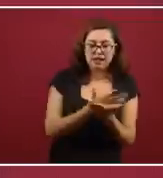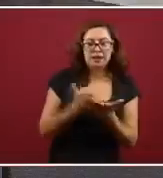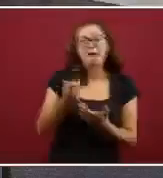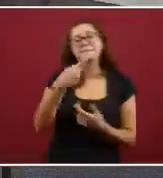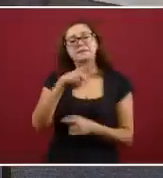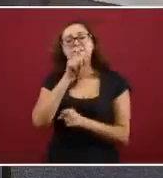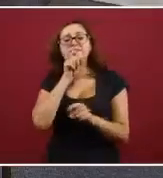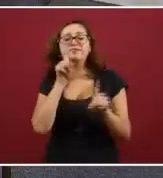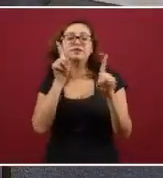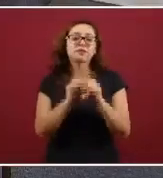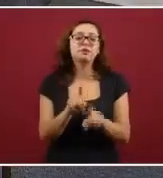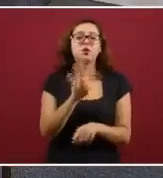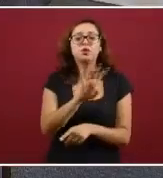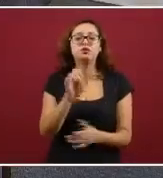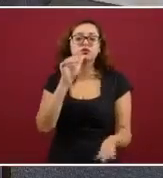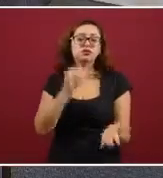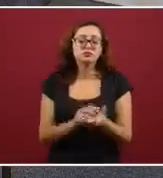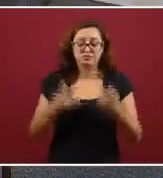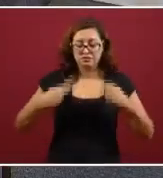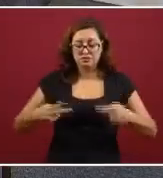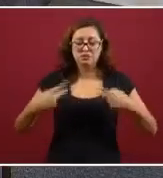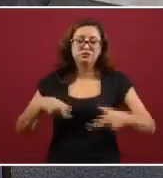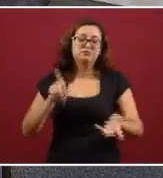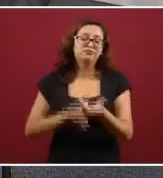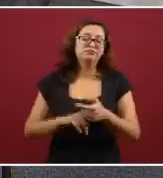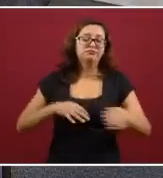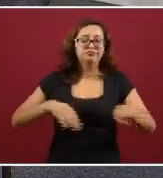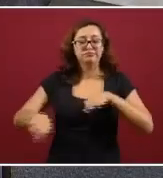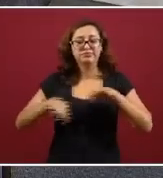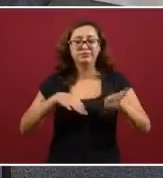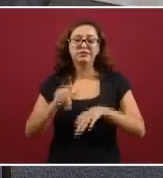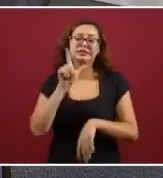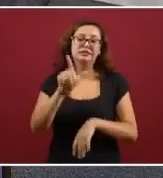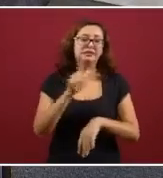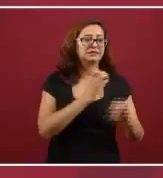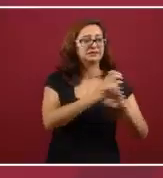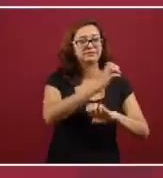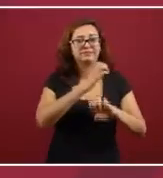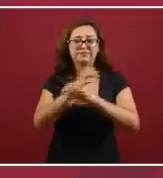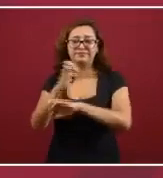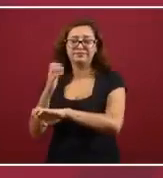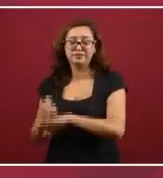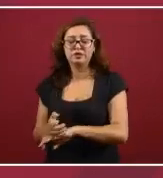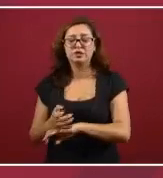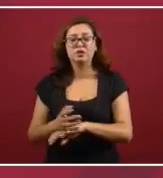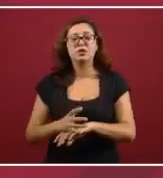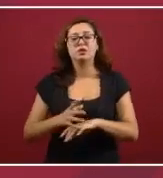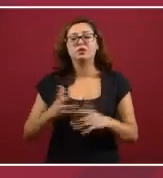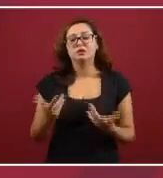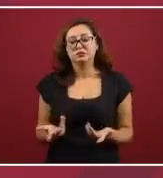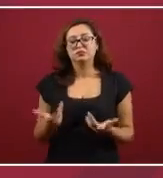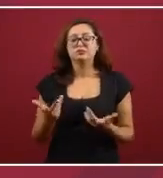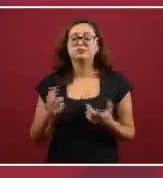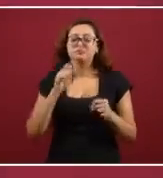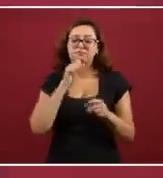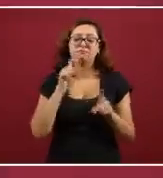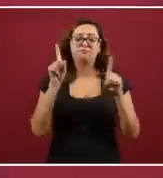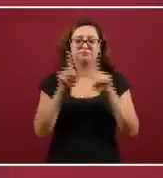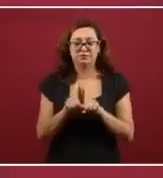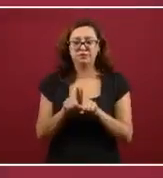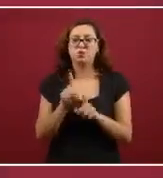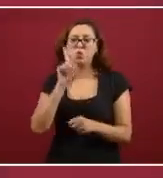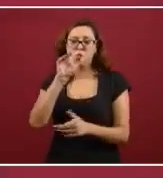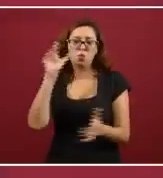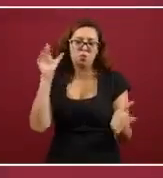400,000 trabajadores agrícolas en 17 entidades federativas y tiene unos empleos indirectos que alcanzan el